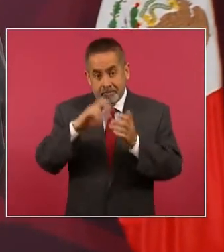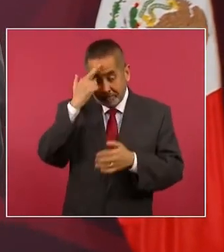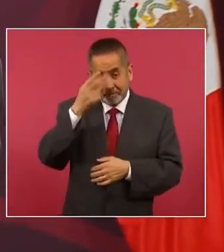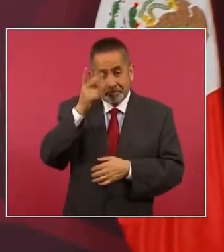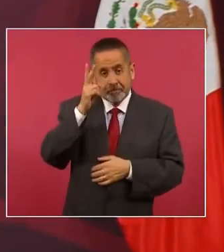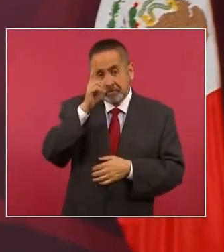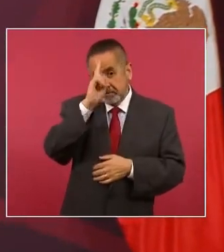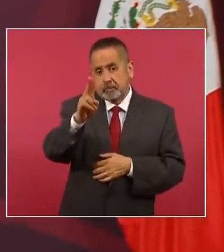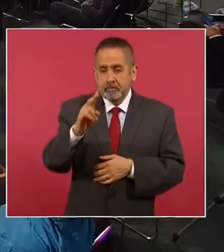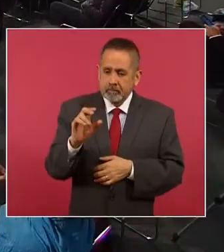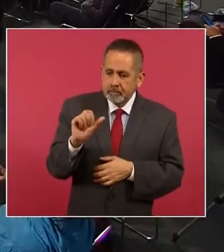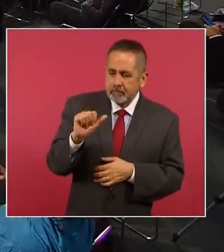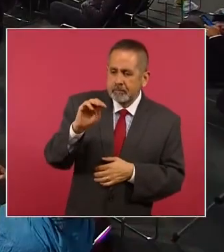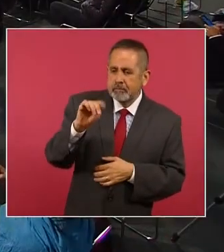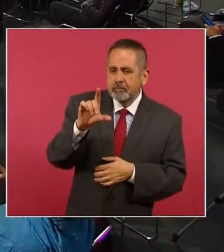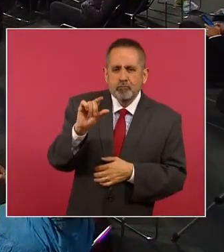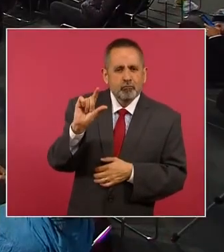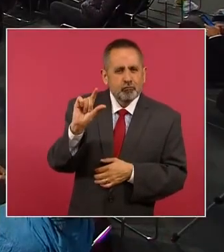el AMLito.